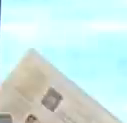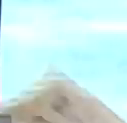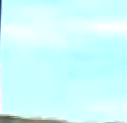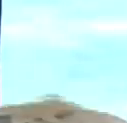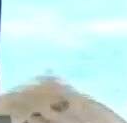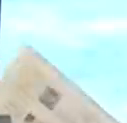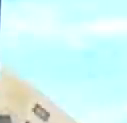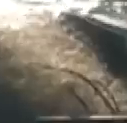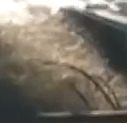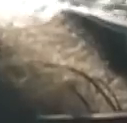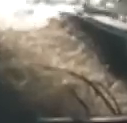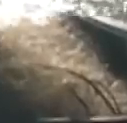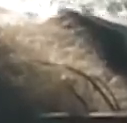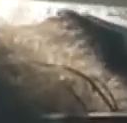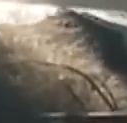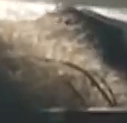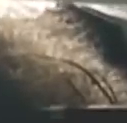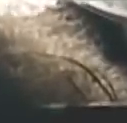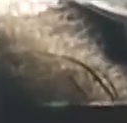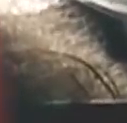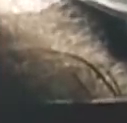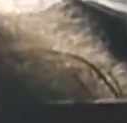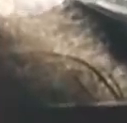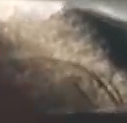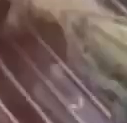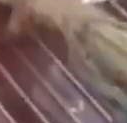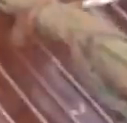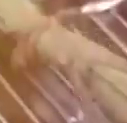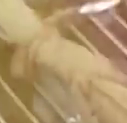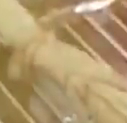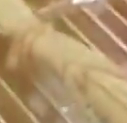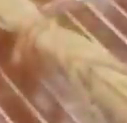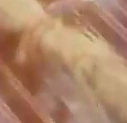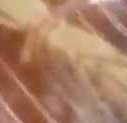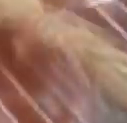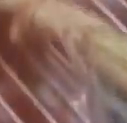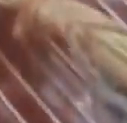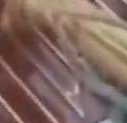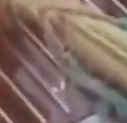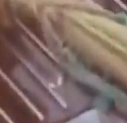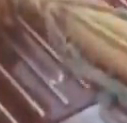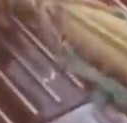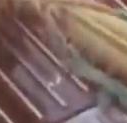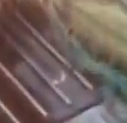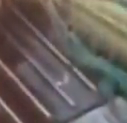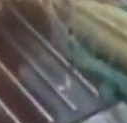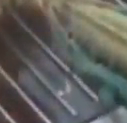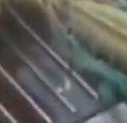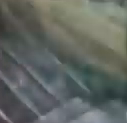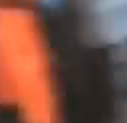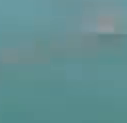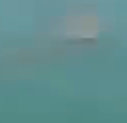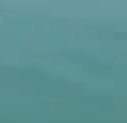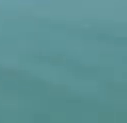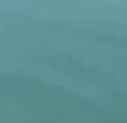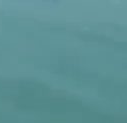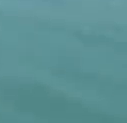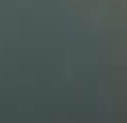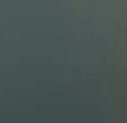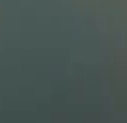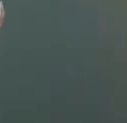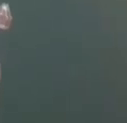comandante chávez aprobó la ley le prohibió la pesca destructiva de arrastre